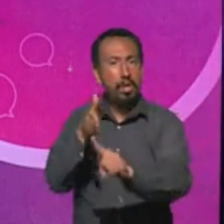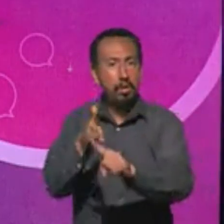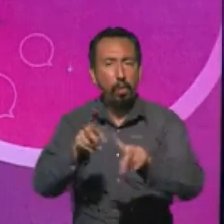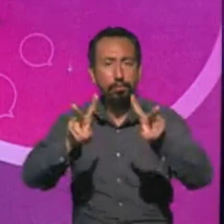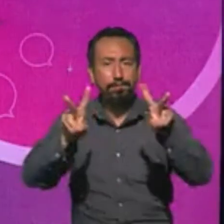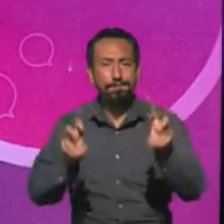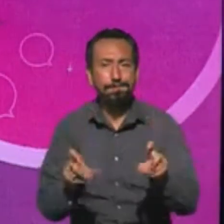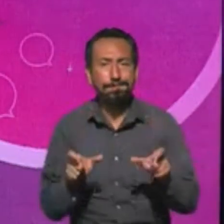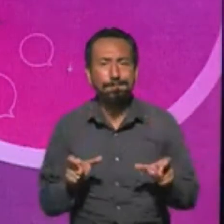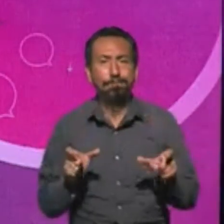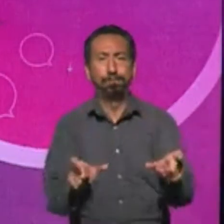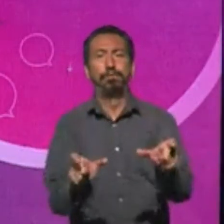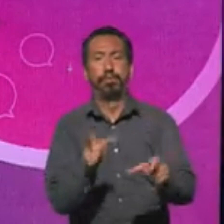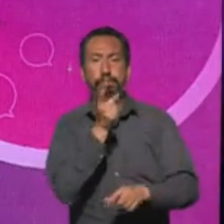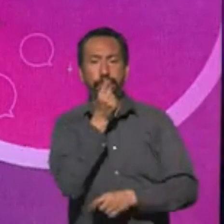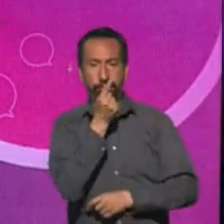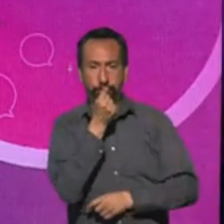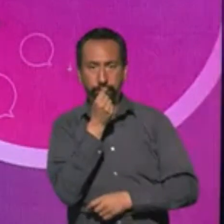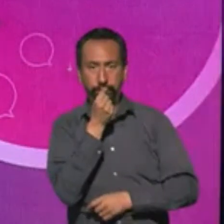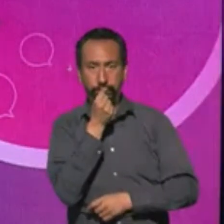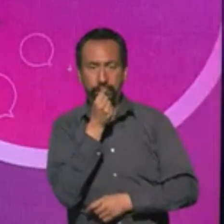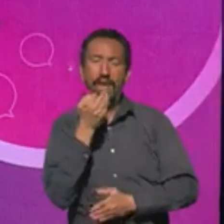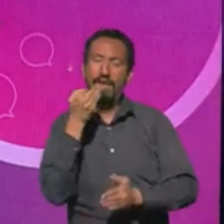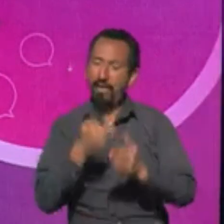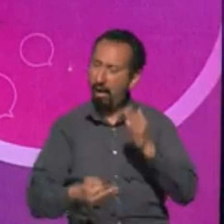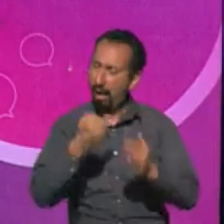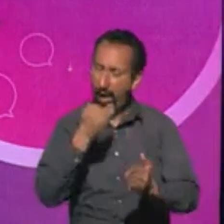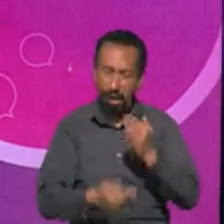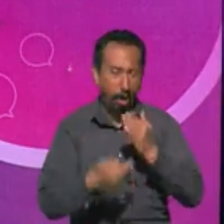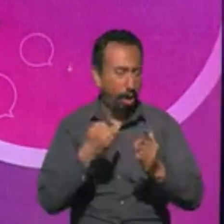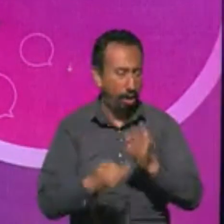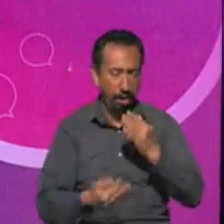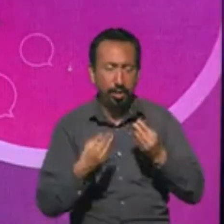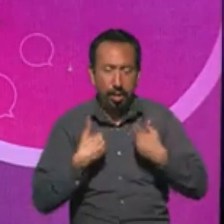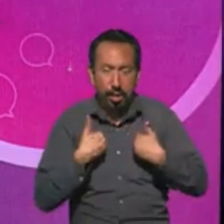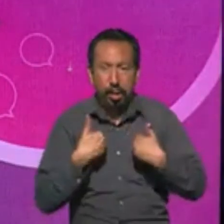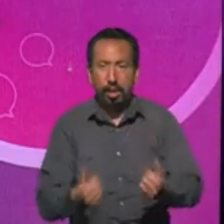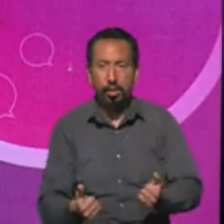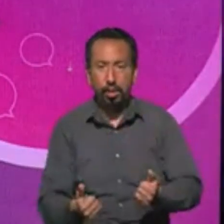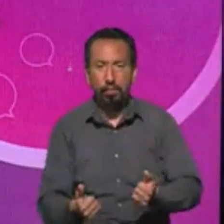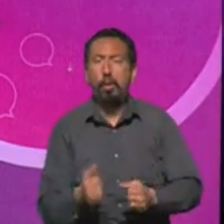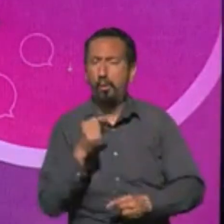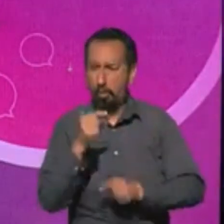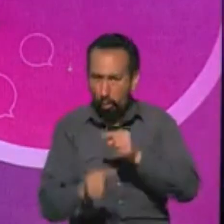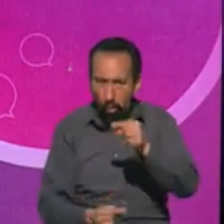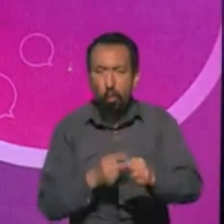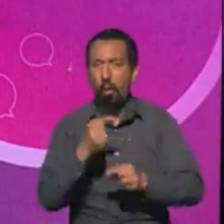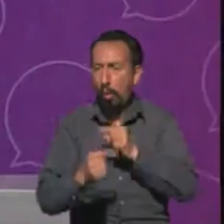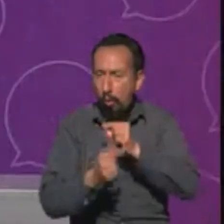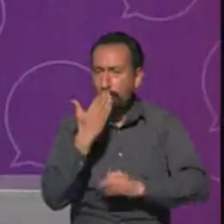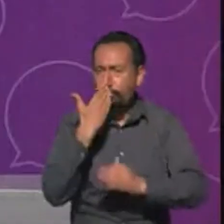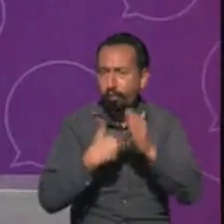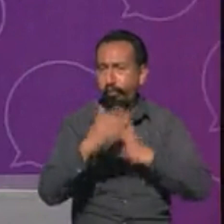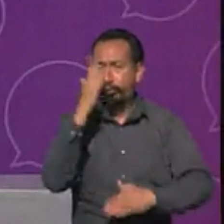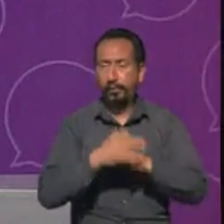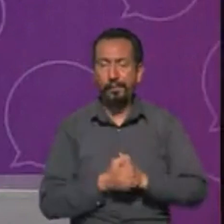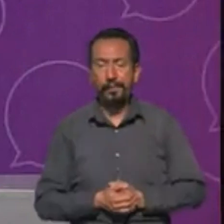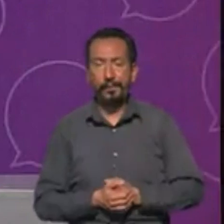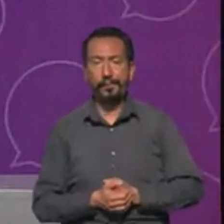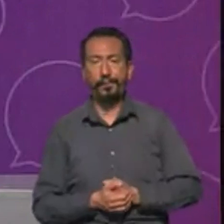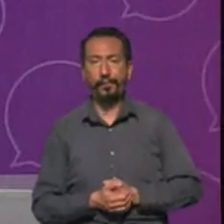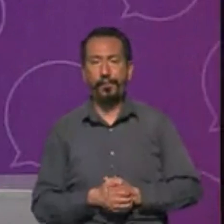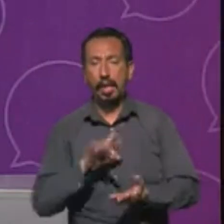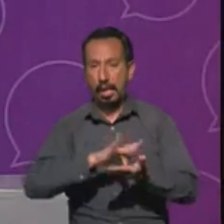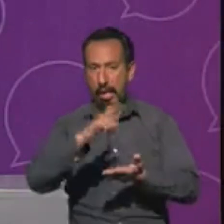seguridad por supuesto falta mucho por hacer pero vamos por el camino correcto Gracias candidato